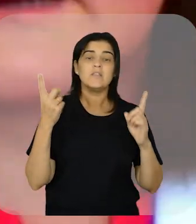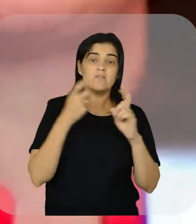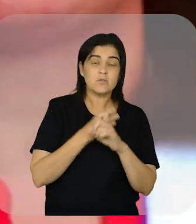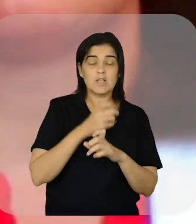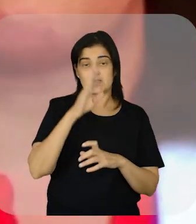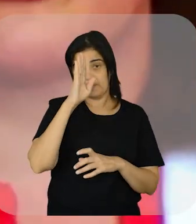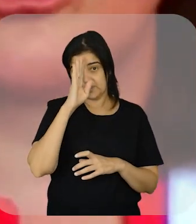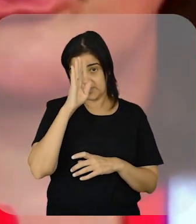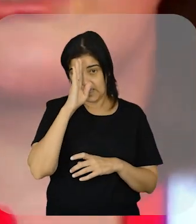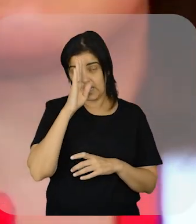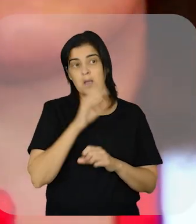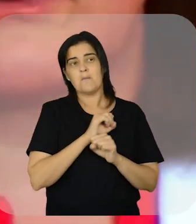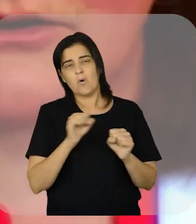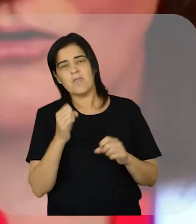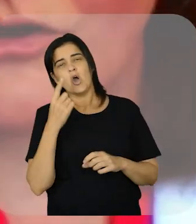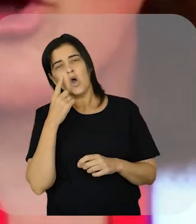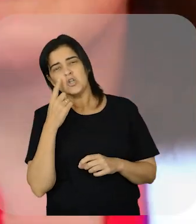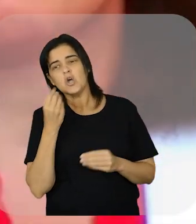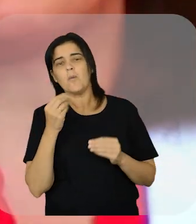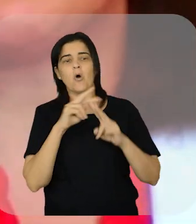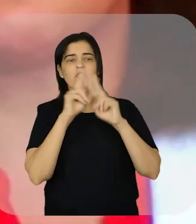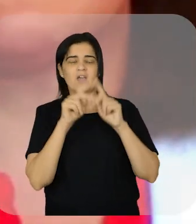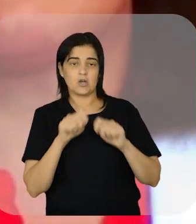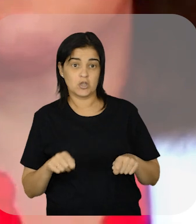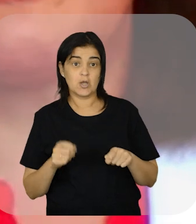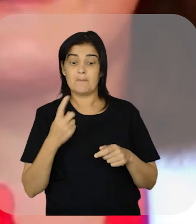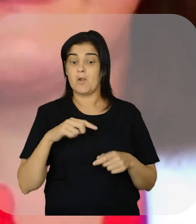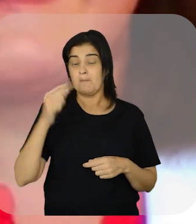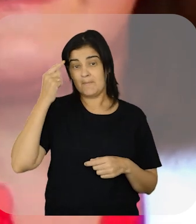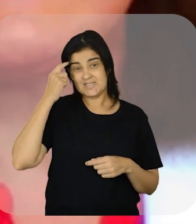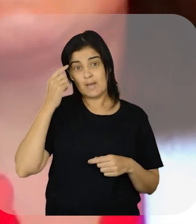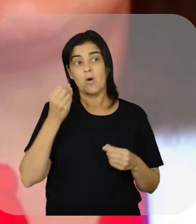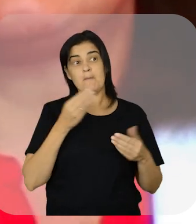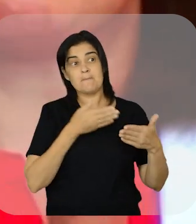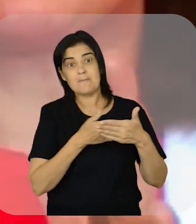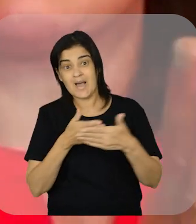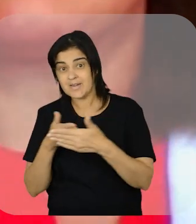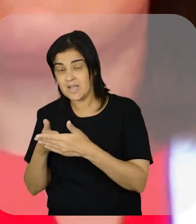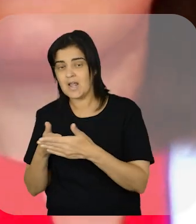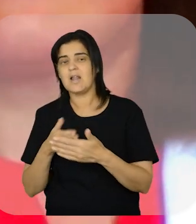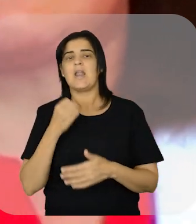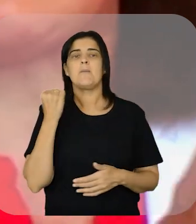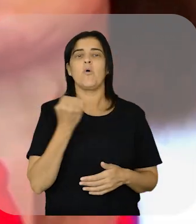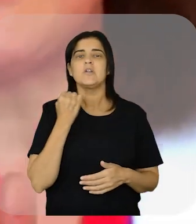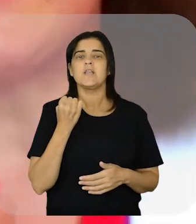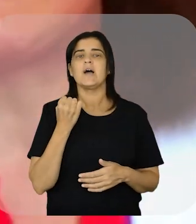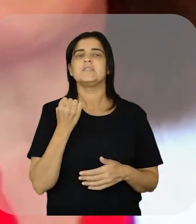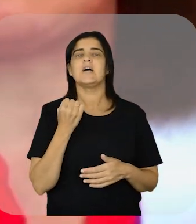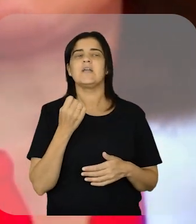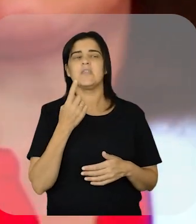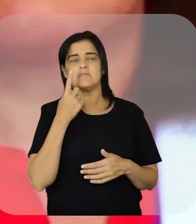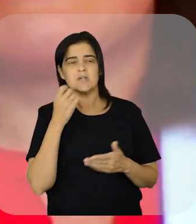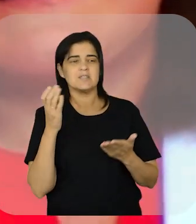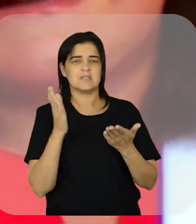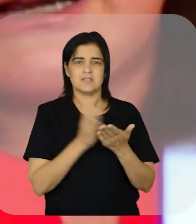de aprendizaje, poder conocer, tener un diagnóstico. Pero cuando pensamos en barreras, la importancia de detectar, de